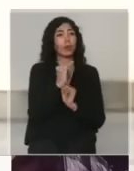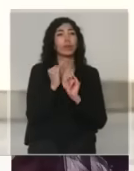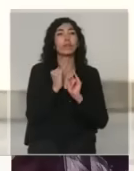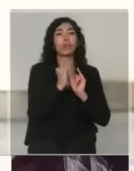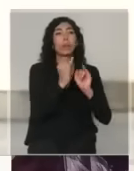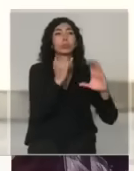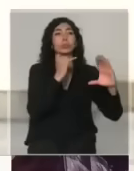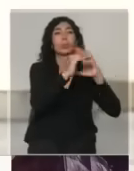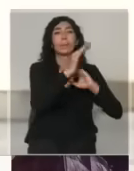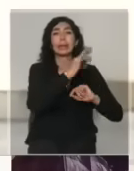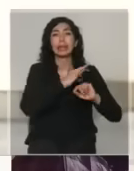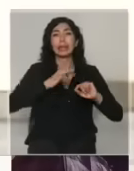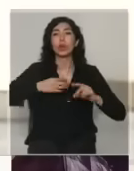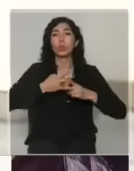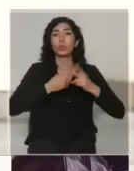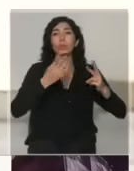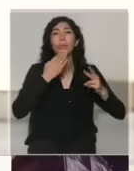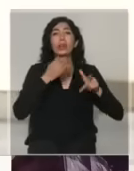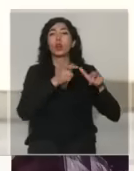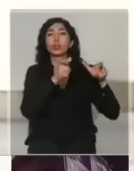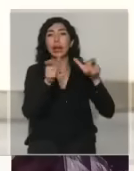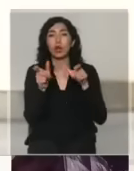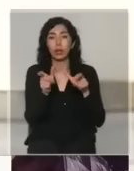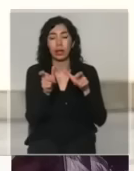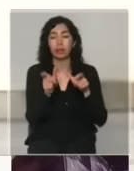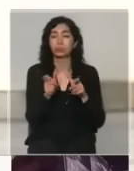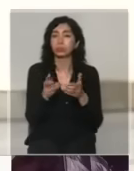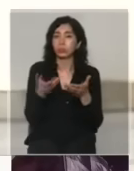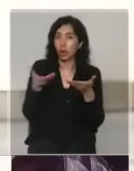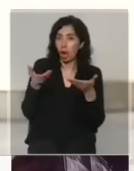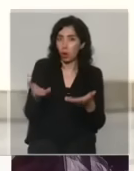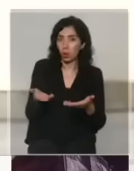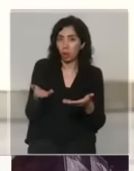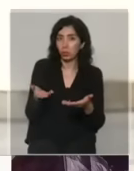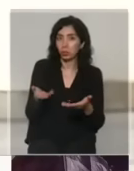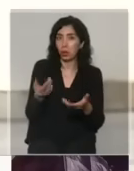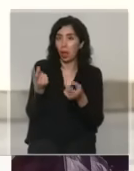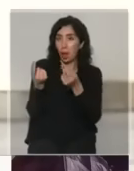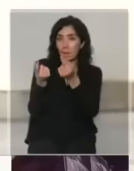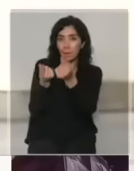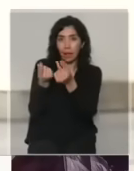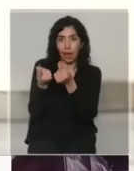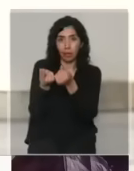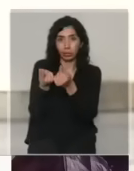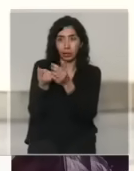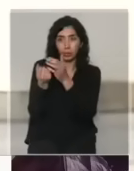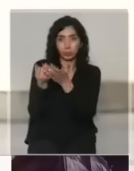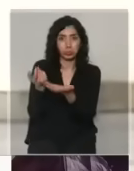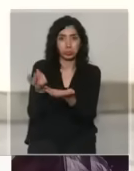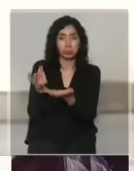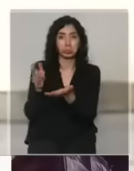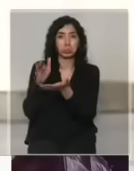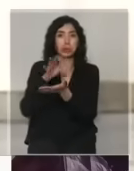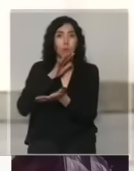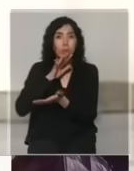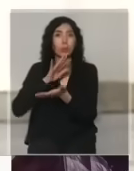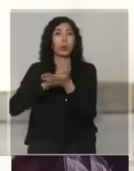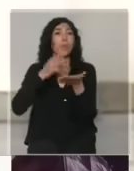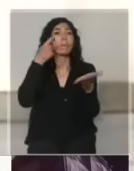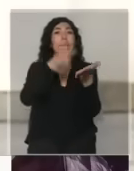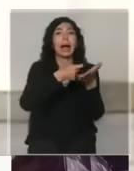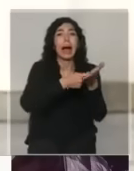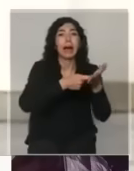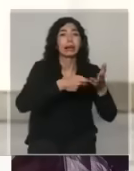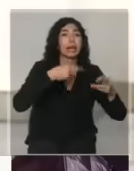como a la Contraloría. Hoy no se puede dar garantías que esos fondos no fueran utilizados, por ejemplo, en el pago de la cena, de los trayectos